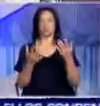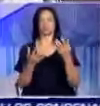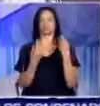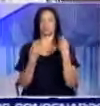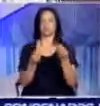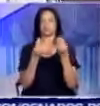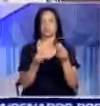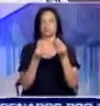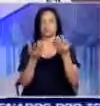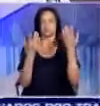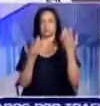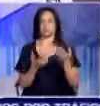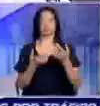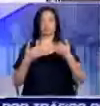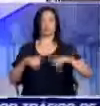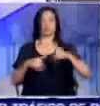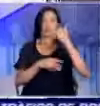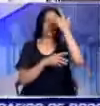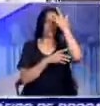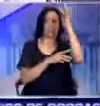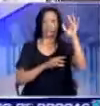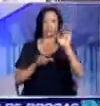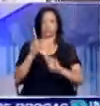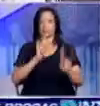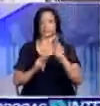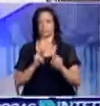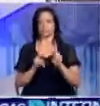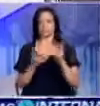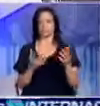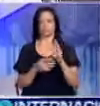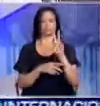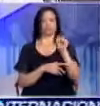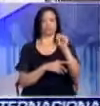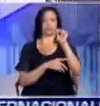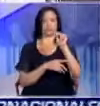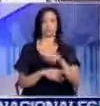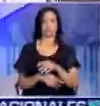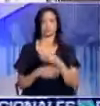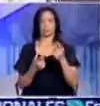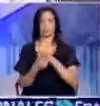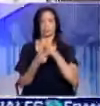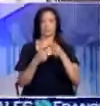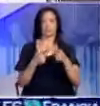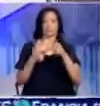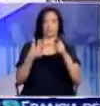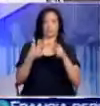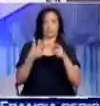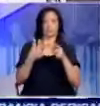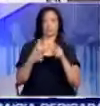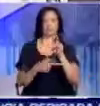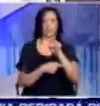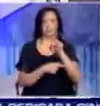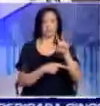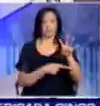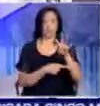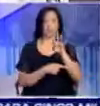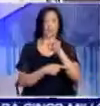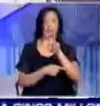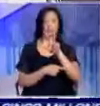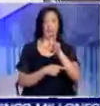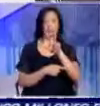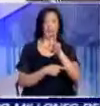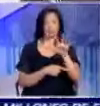santo no jueguen con la inteligencia de las personas no en cuanto al 24 25